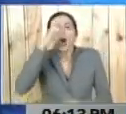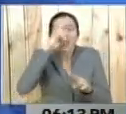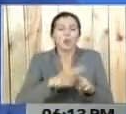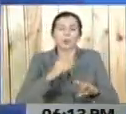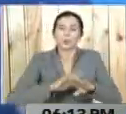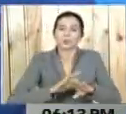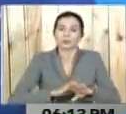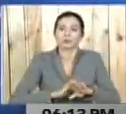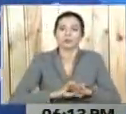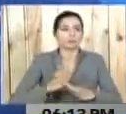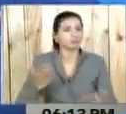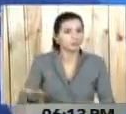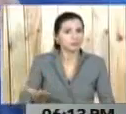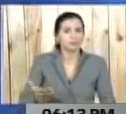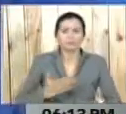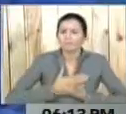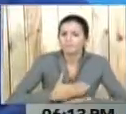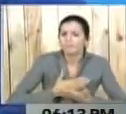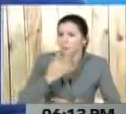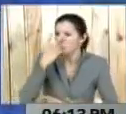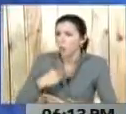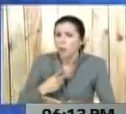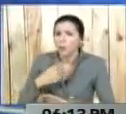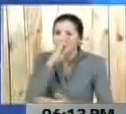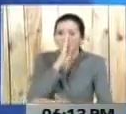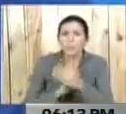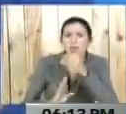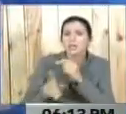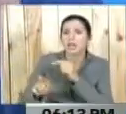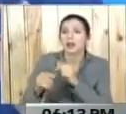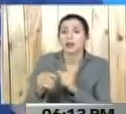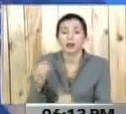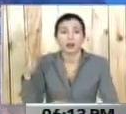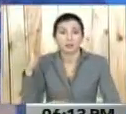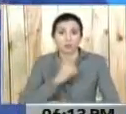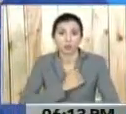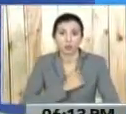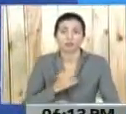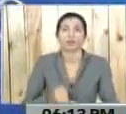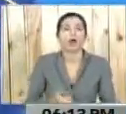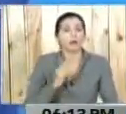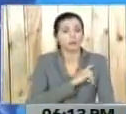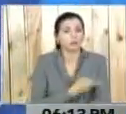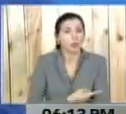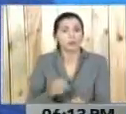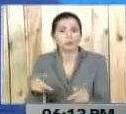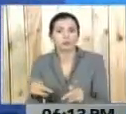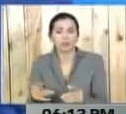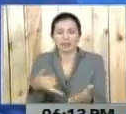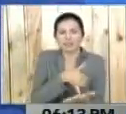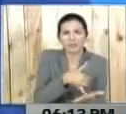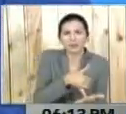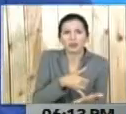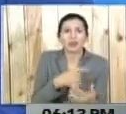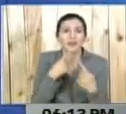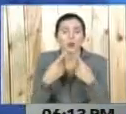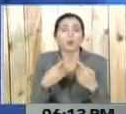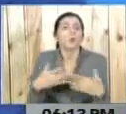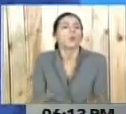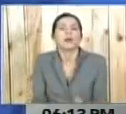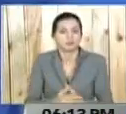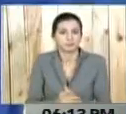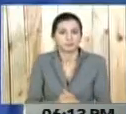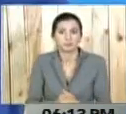comportamiento que ha tenido precisamente con los más humildes y los más pobres de la Iglesia Católica. Entonces yo creo que ahí están las fortalezas y las oportunidades. Ahora, ¿cuáles son las debilidades del diálogo? Uno,